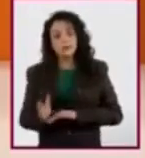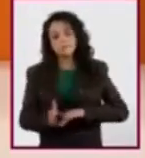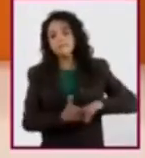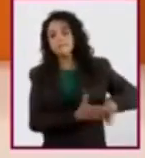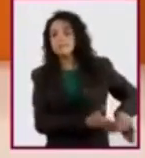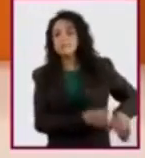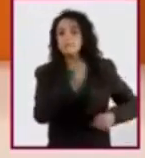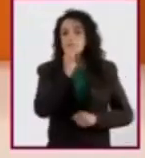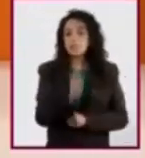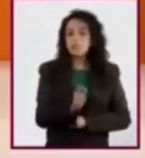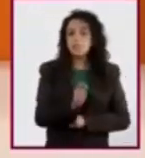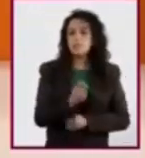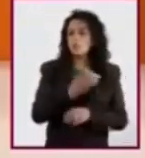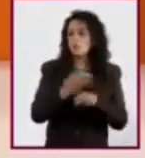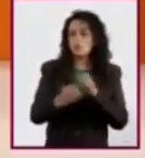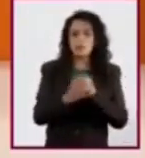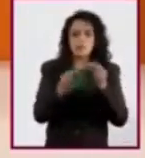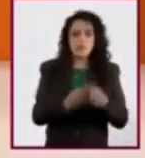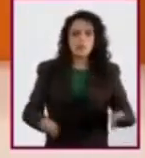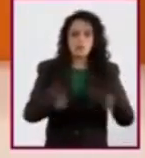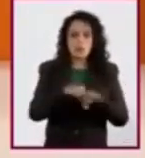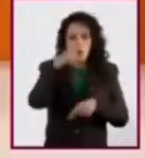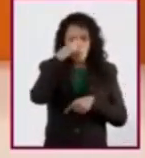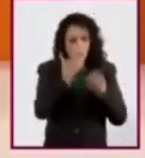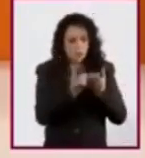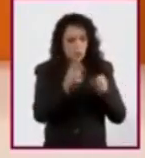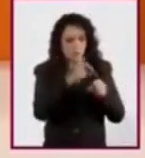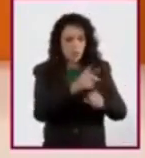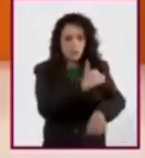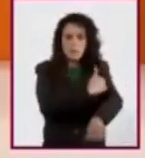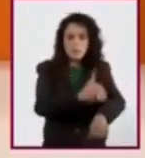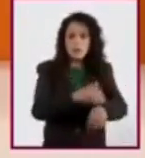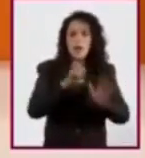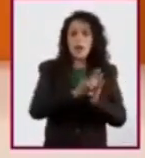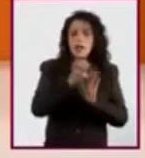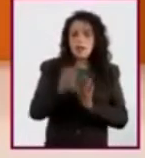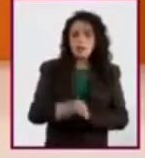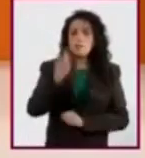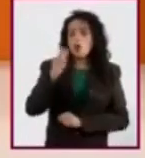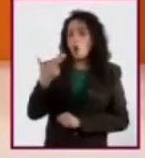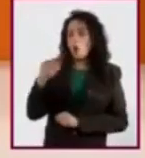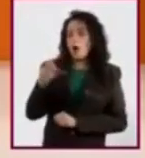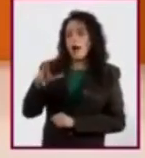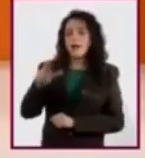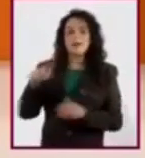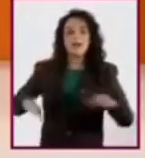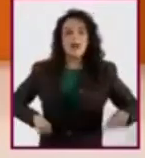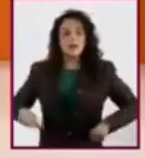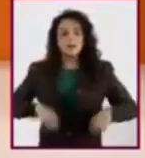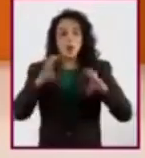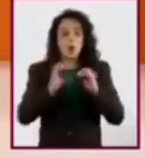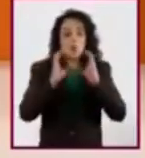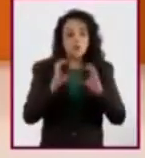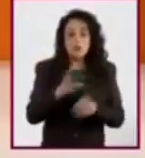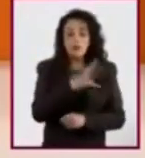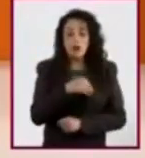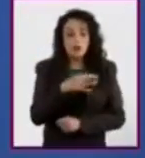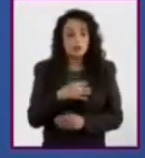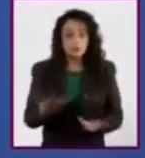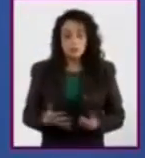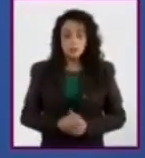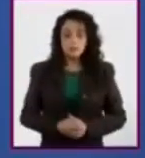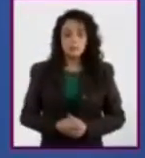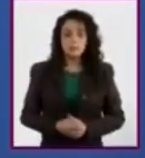aspectos muy valiosos para la sociedad y la familia, como las actividades del hogar o el cuidado de los hijos.